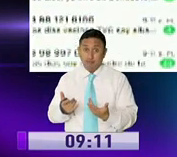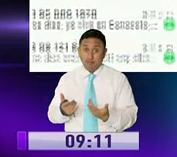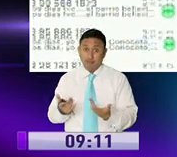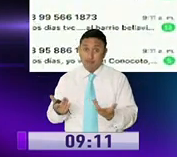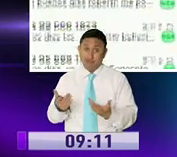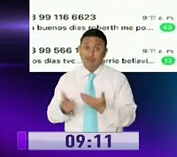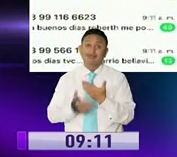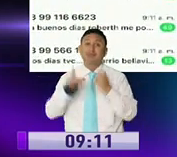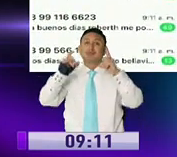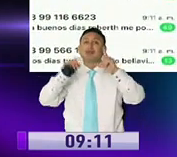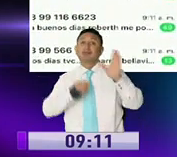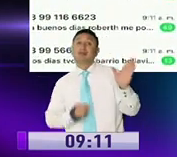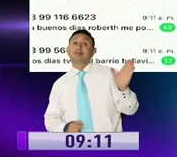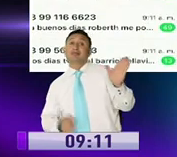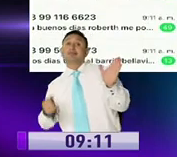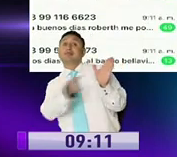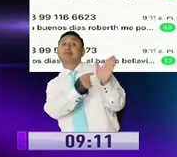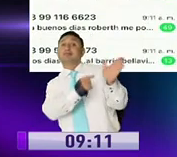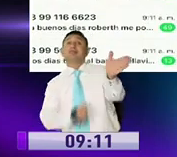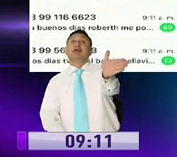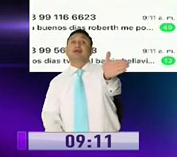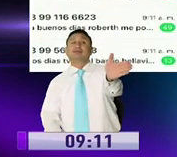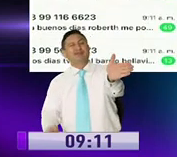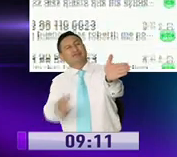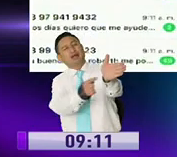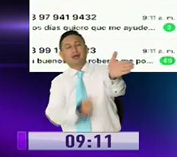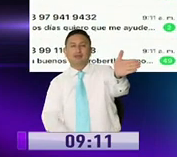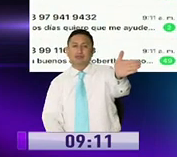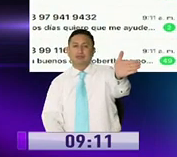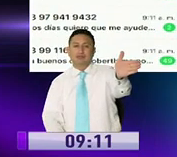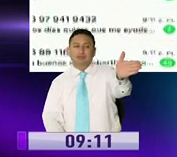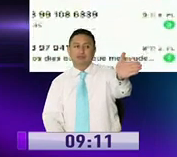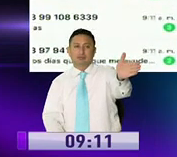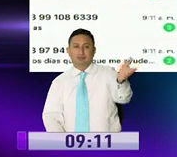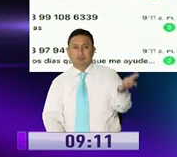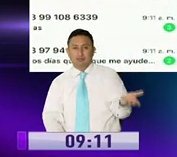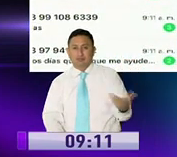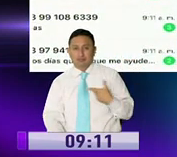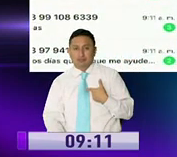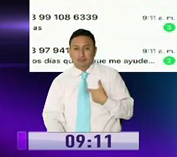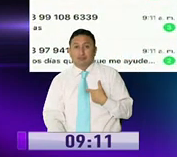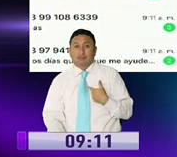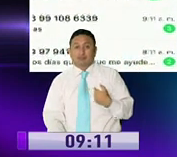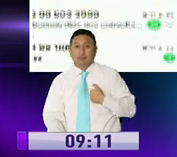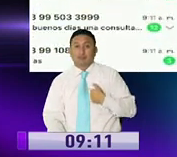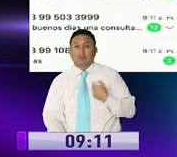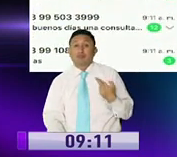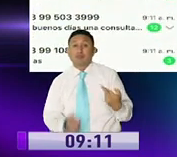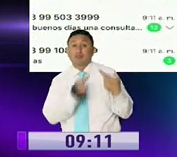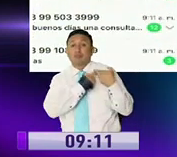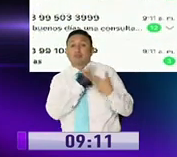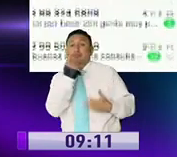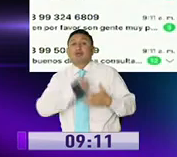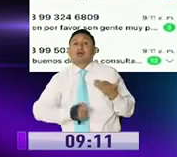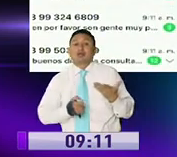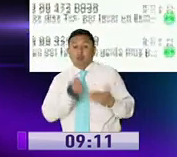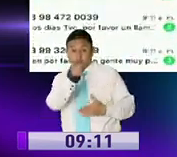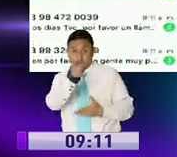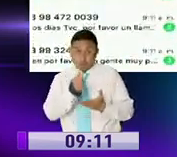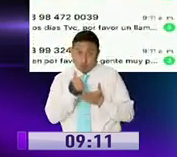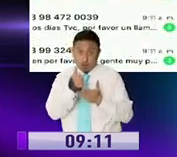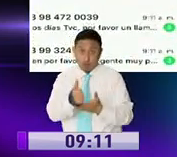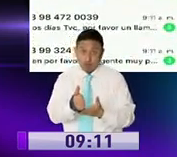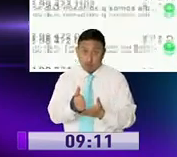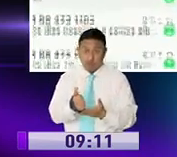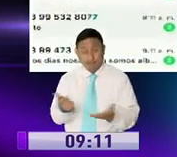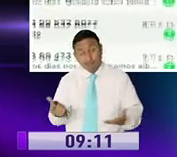fácil poner la foto y decir, ¿saben qué? Ahora, no sea malito, seamos... Ayudemos también. Le entiendo su buena intención, vecino, pero ayúdeles también con